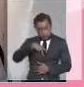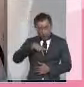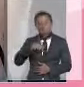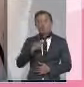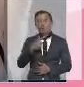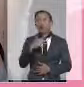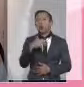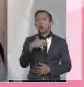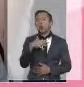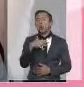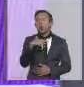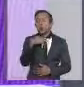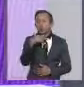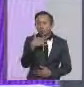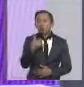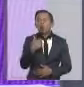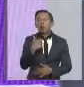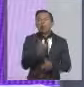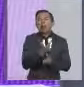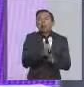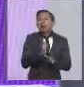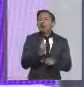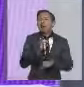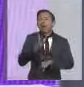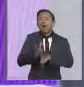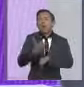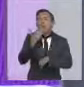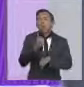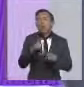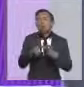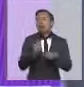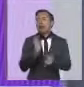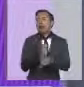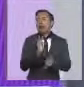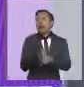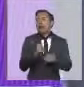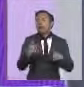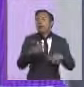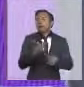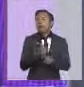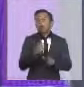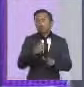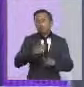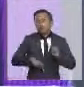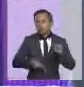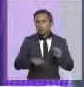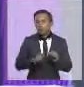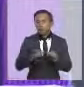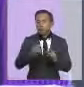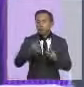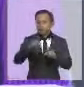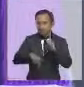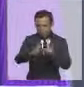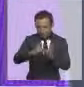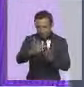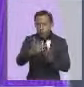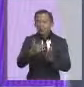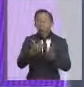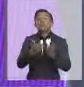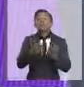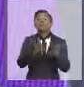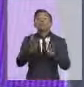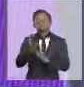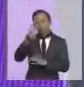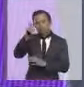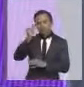Bien. Gracias. No permitir el influyentismo. Gracias, candidato. Ricardo Anaya, usted pide la palabra. Yo quiero